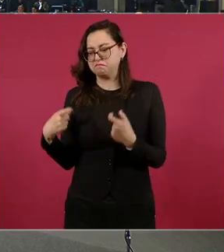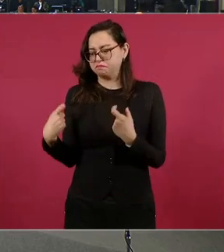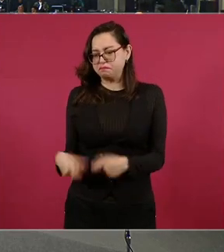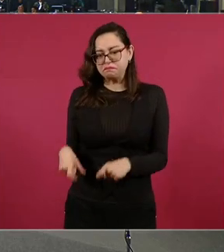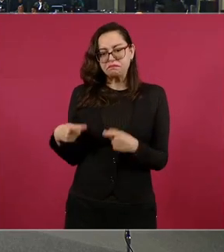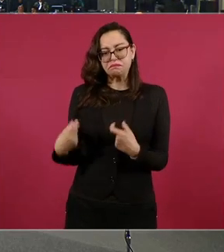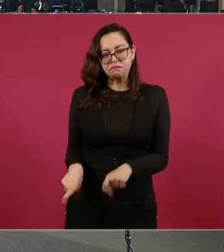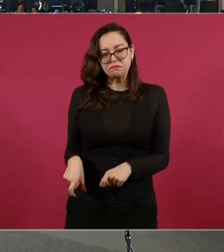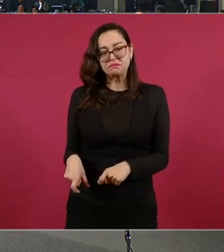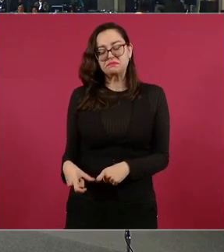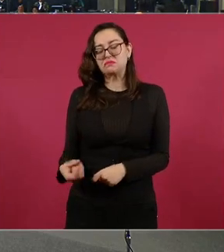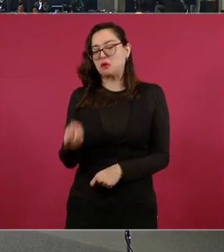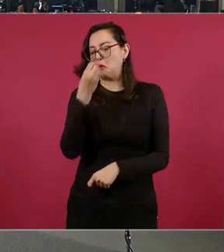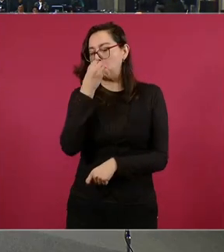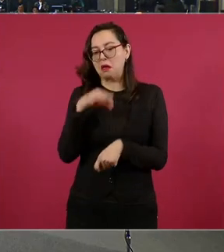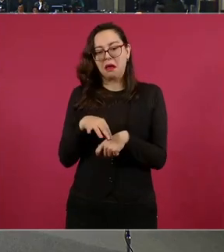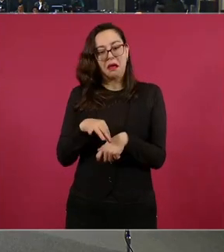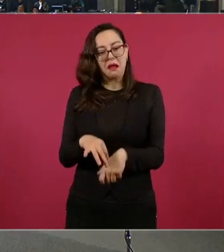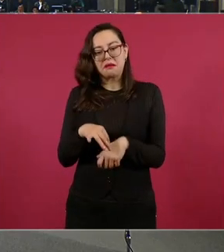vegetariano,